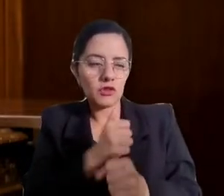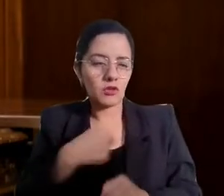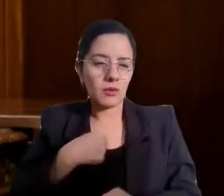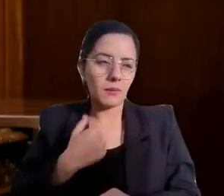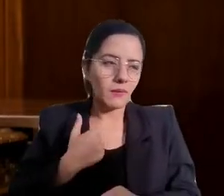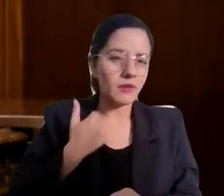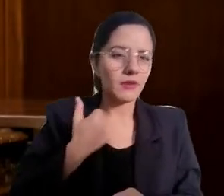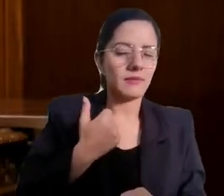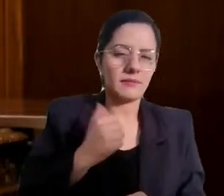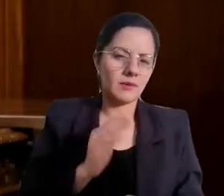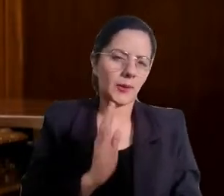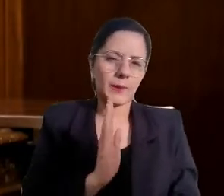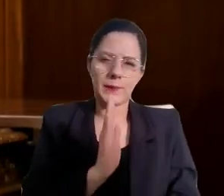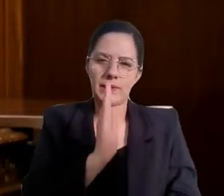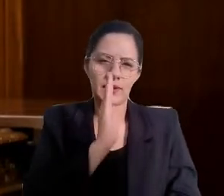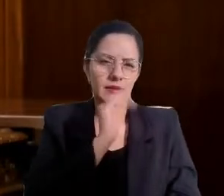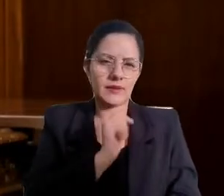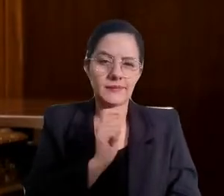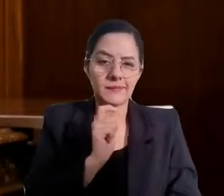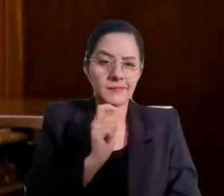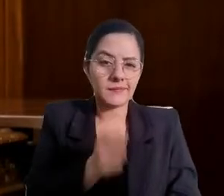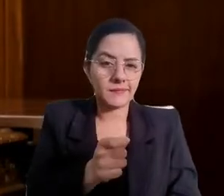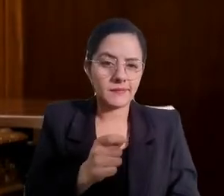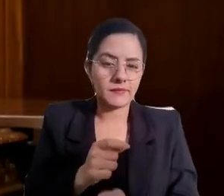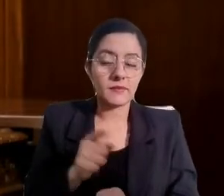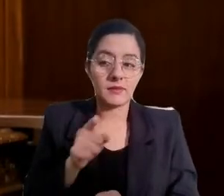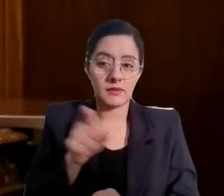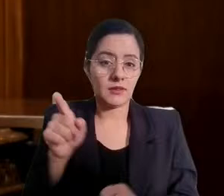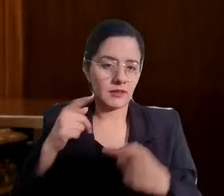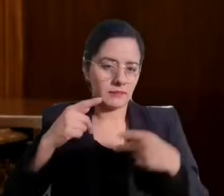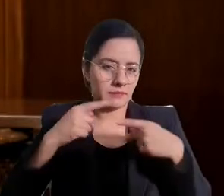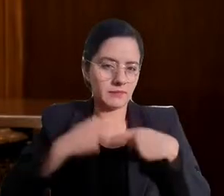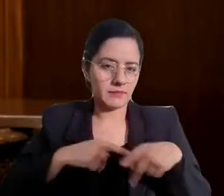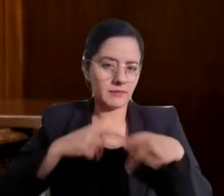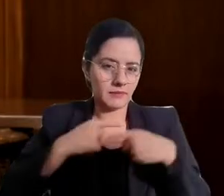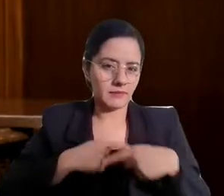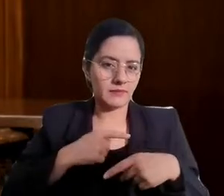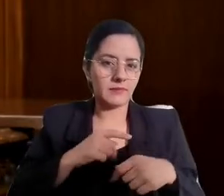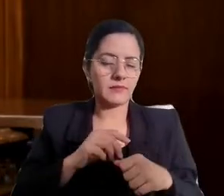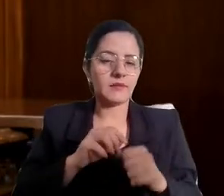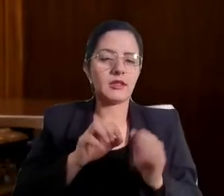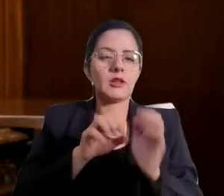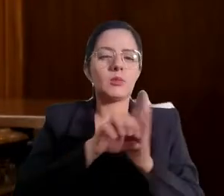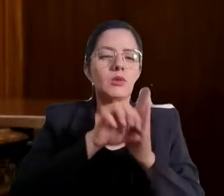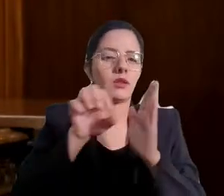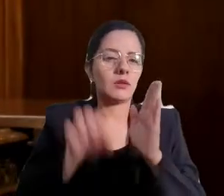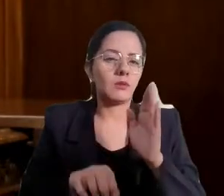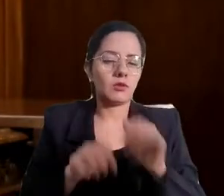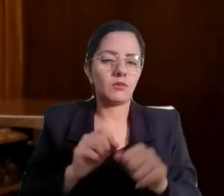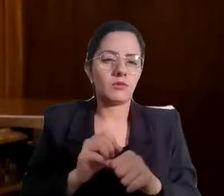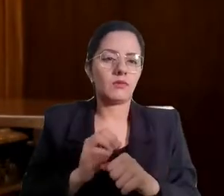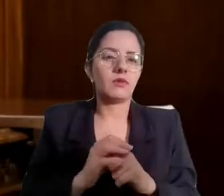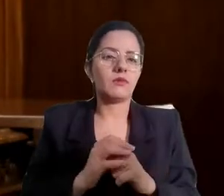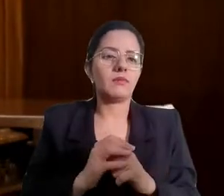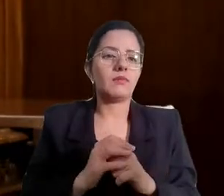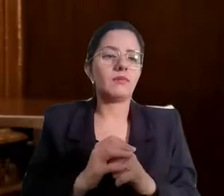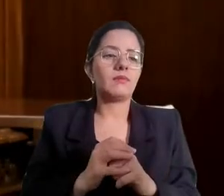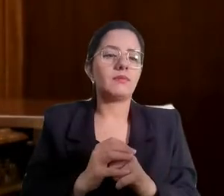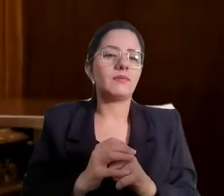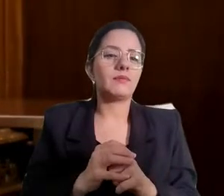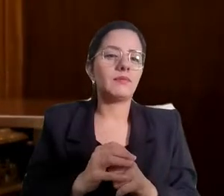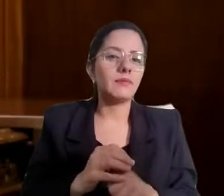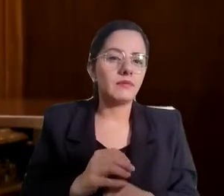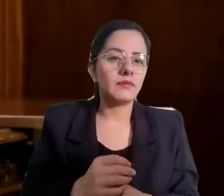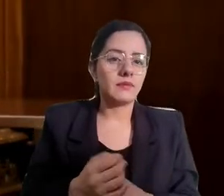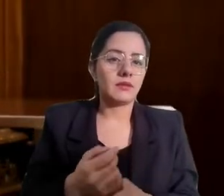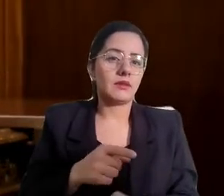significa que ninguna persona puede recibir beneficio alguno derivado de los comportamientos